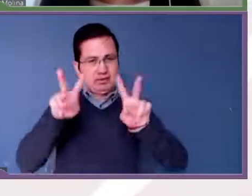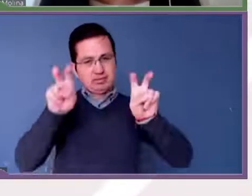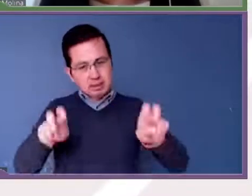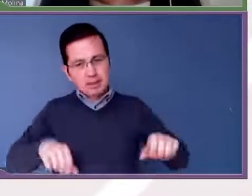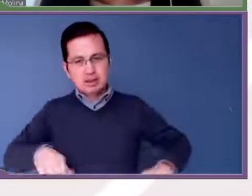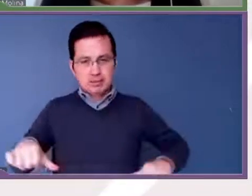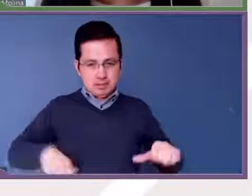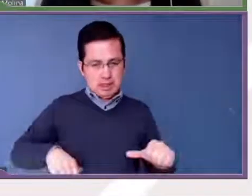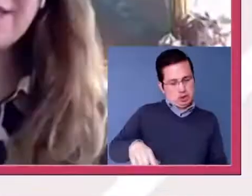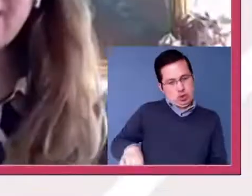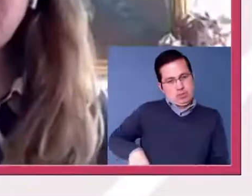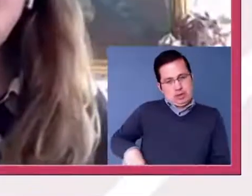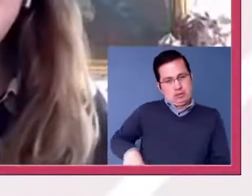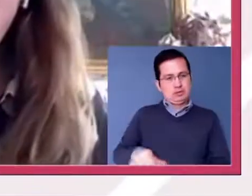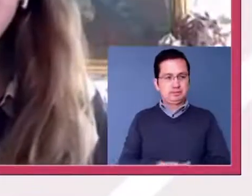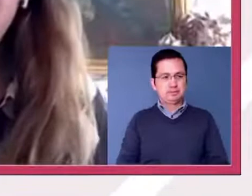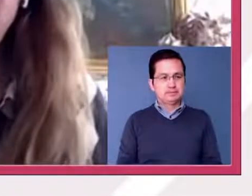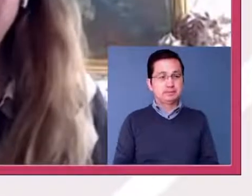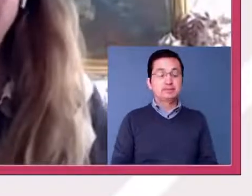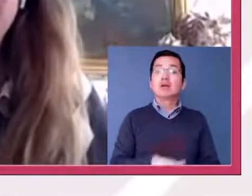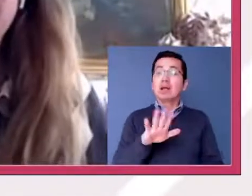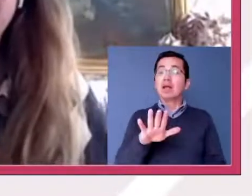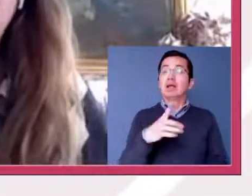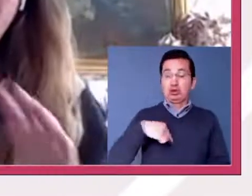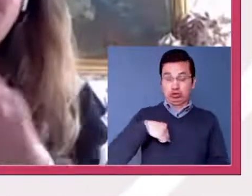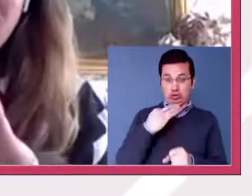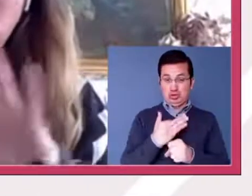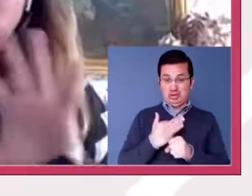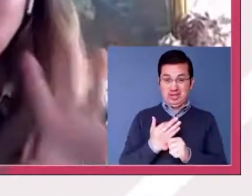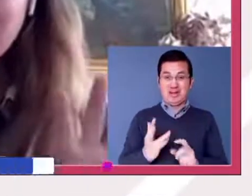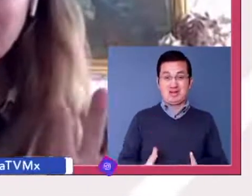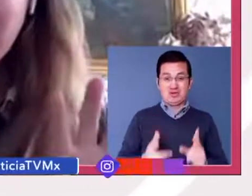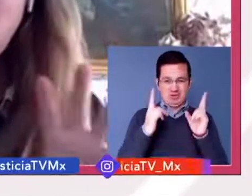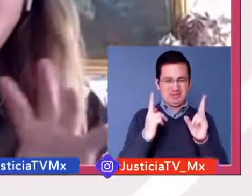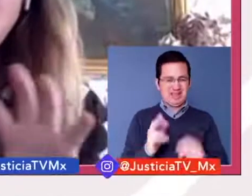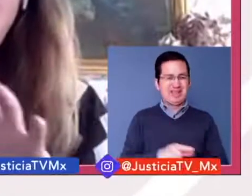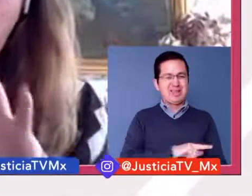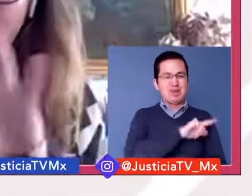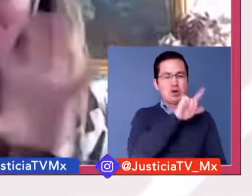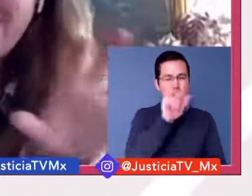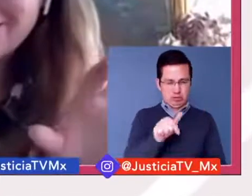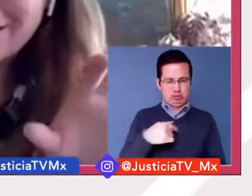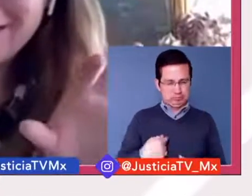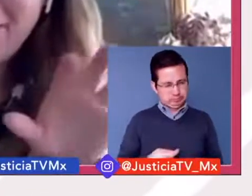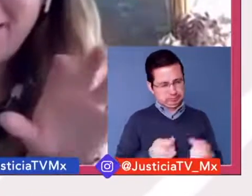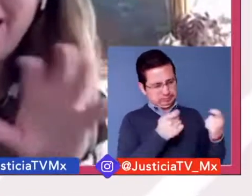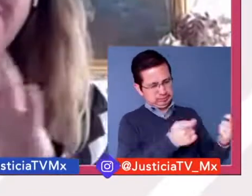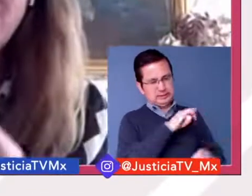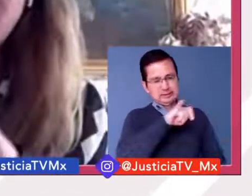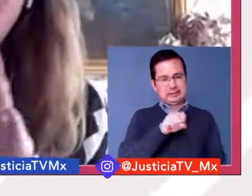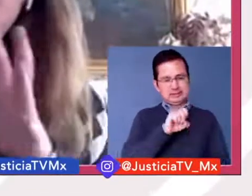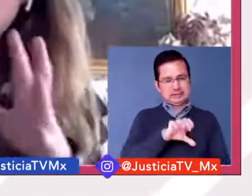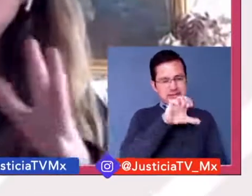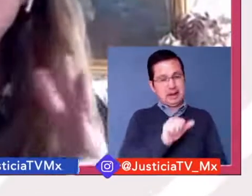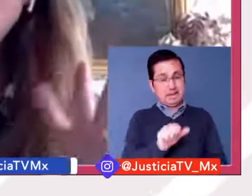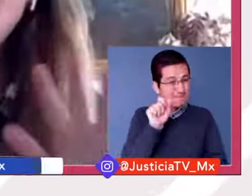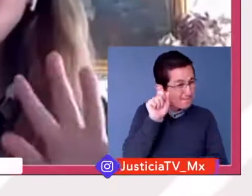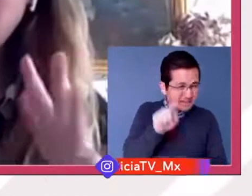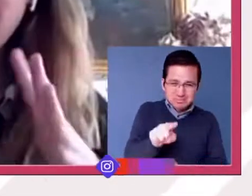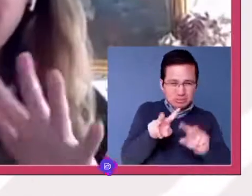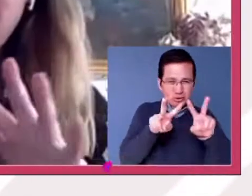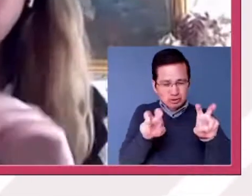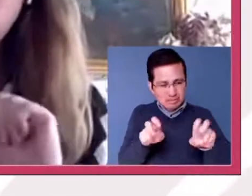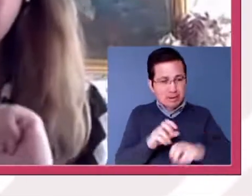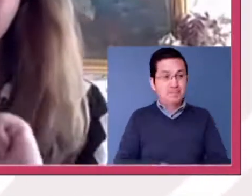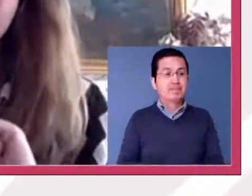Claro, sí, pues vamos a hacer rápido un corte y quiero regresar con Jessica justo con este tema y más o menos cómo